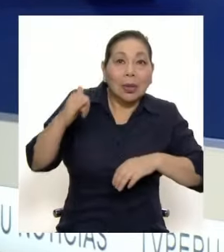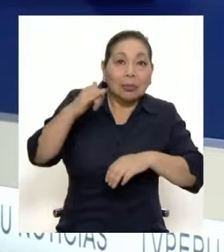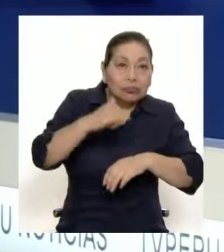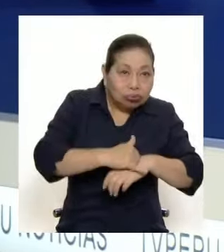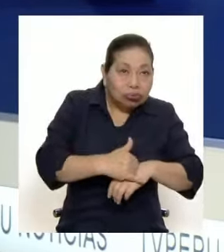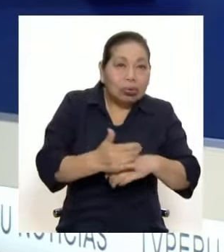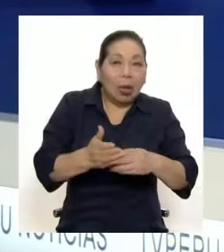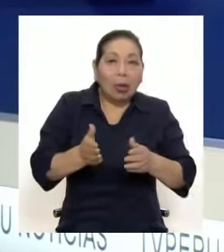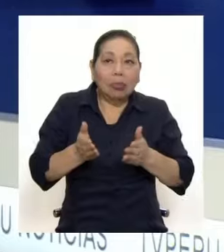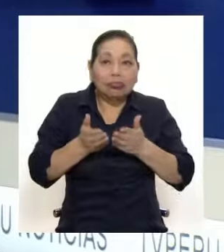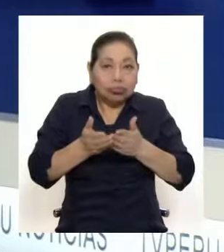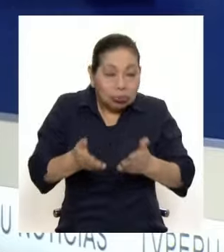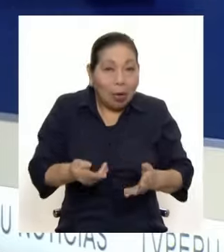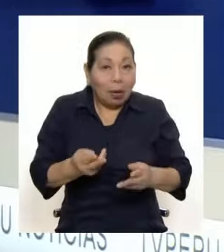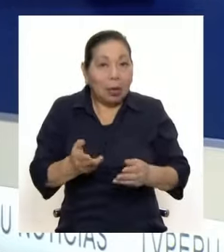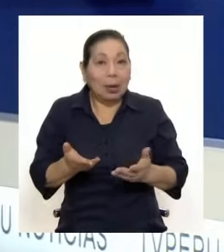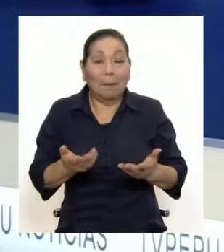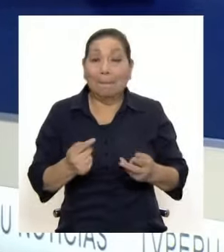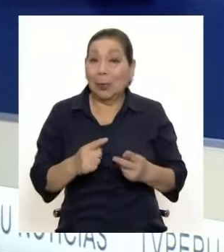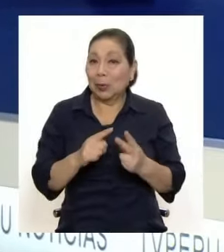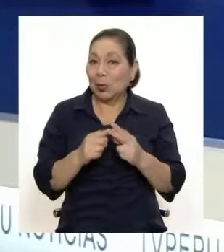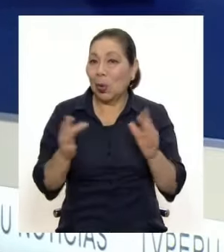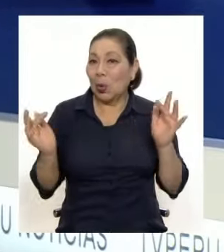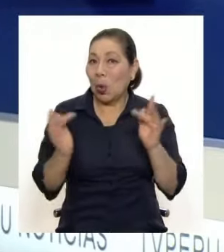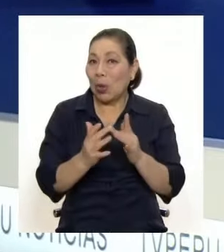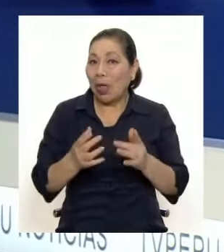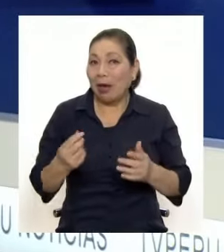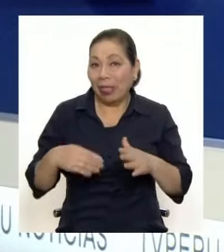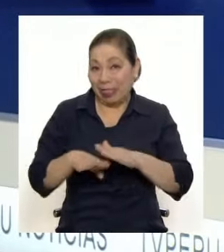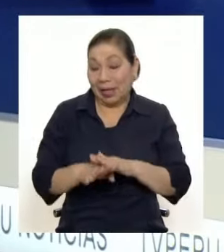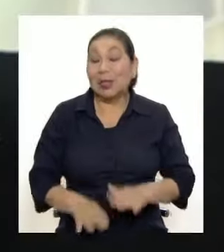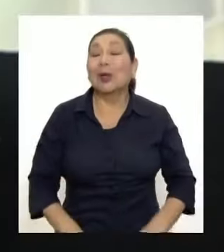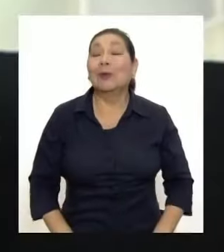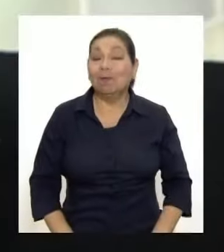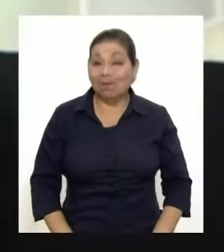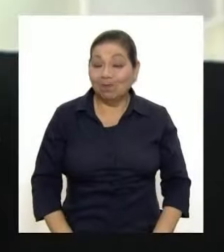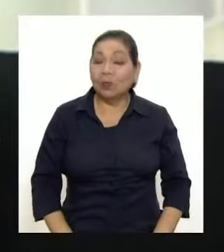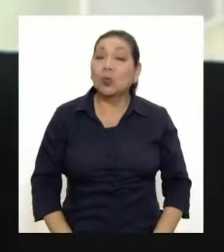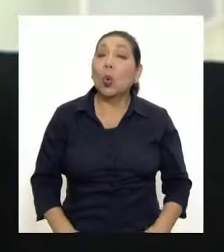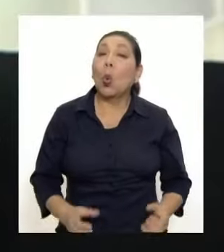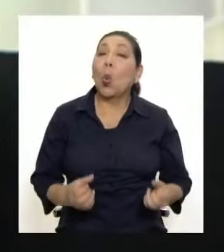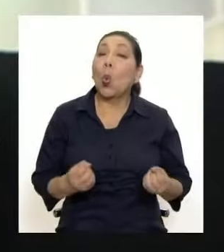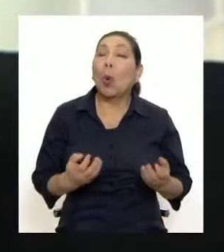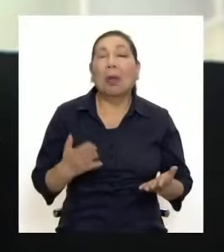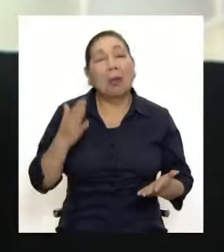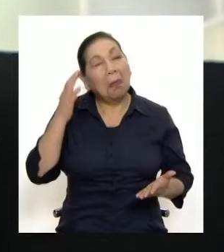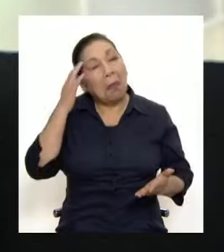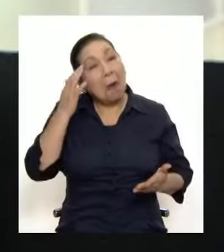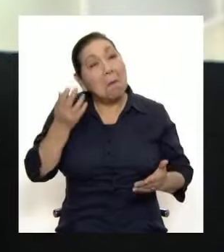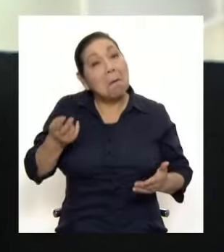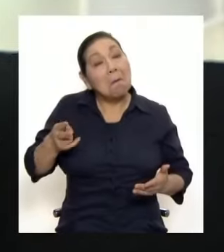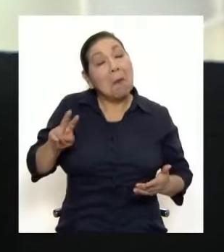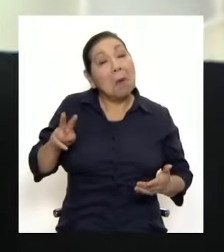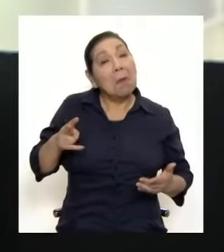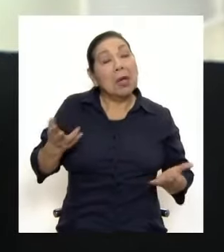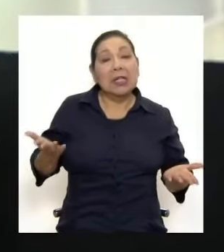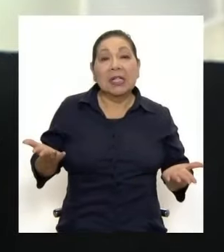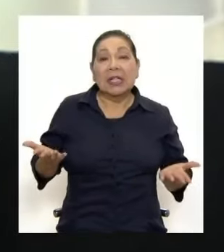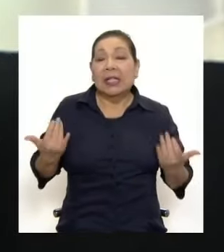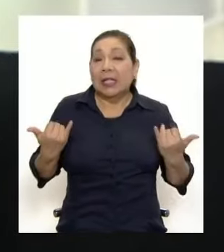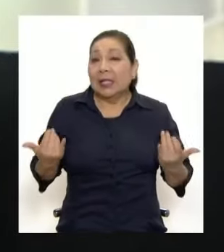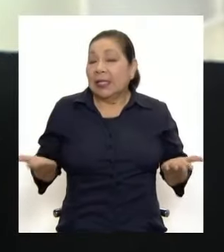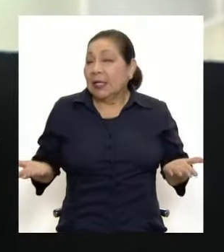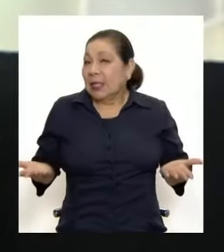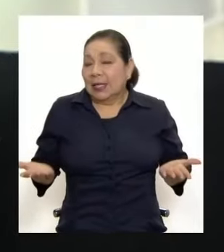no esa parte Tenemos que trabajar la que es conectividad interna ahora cuánto se prevé que pueda crecer no